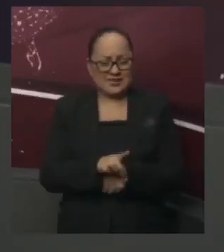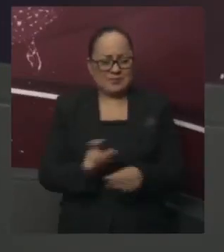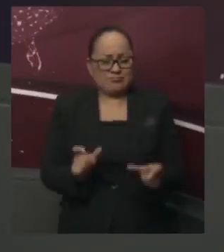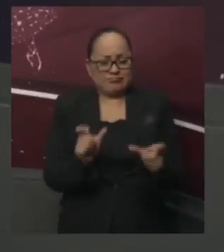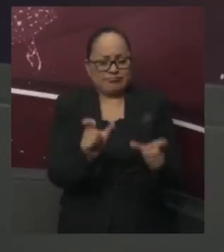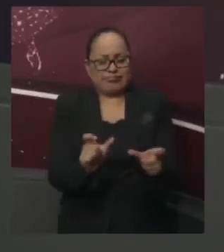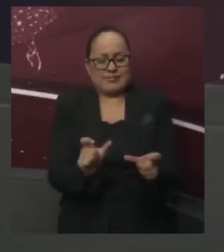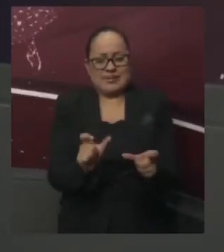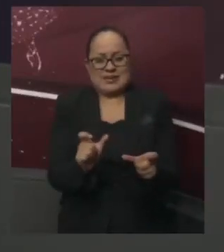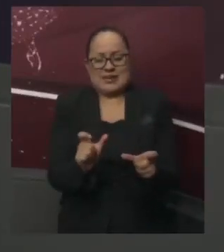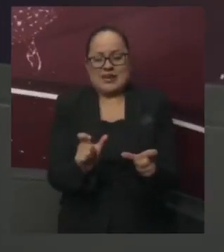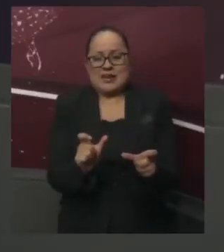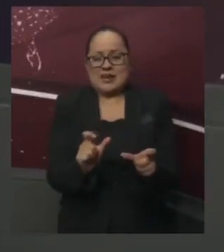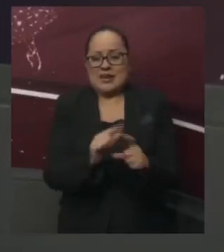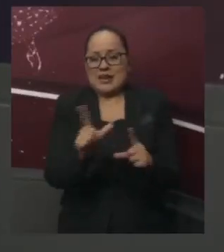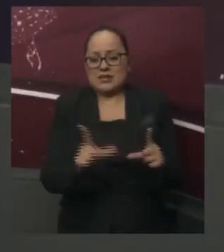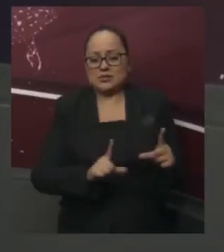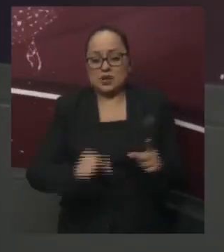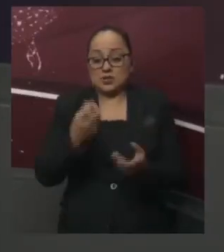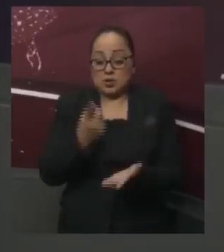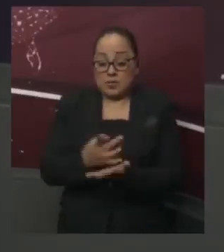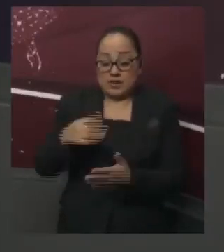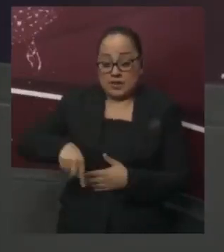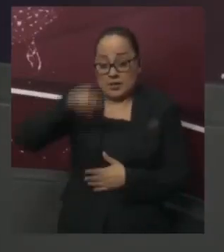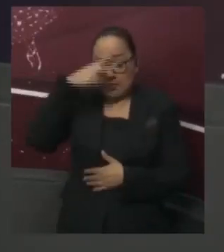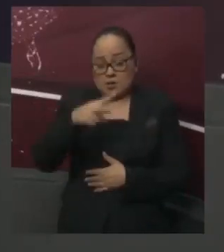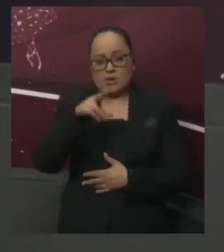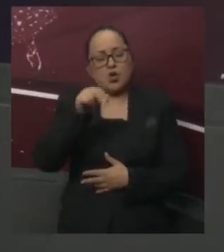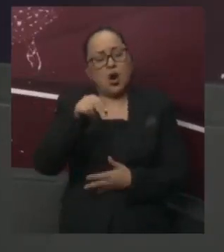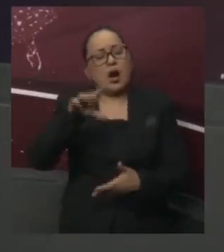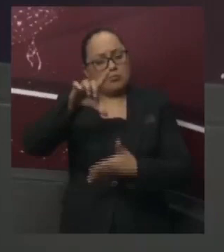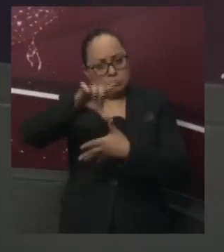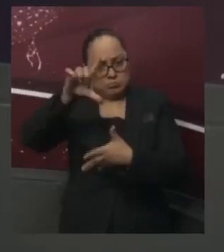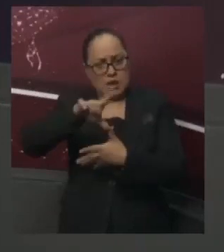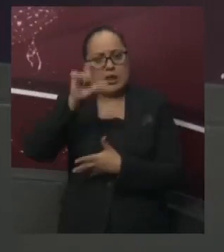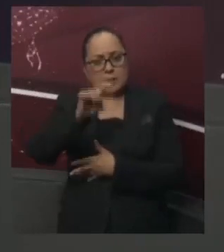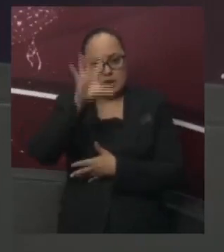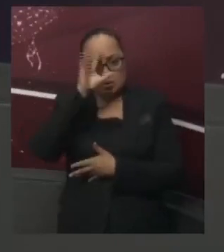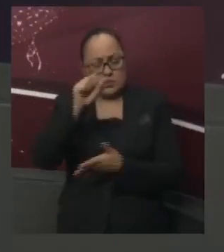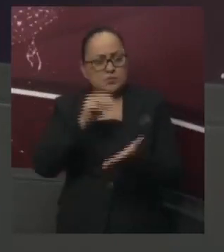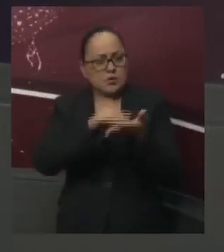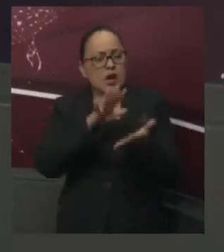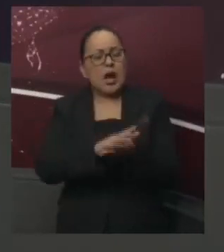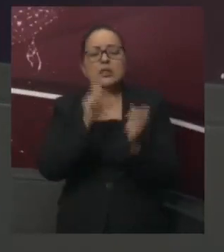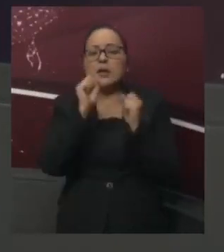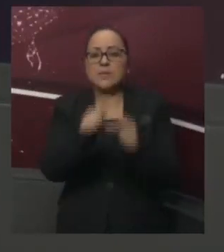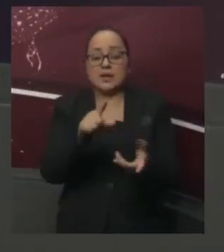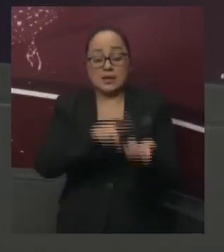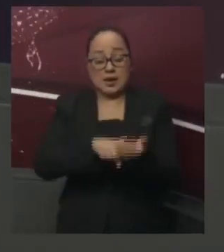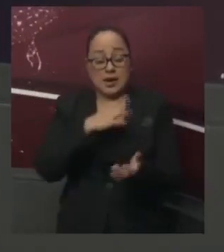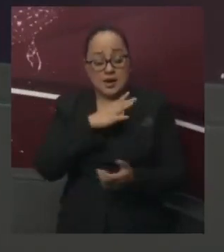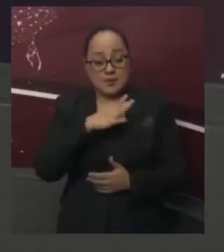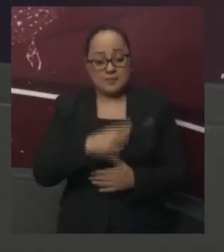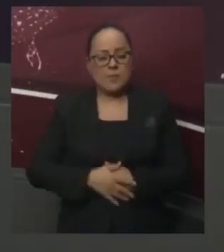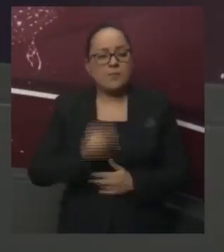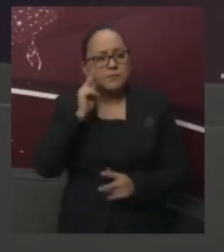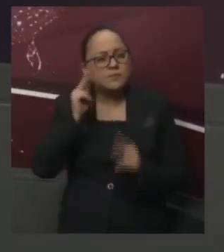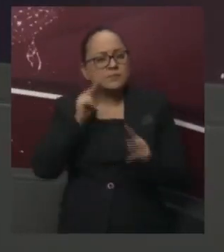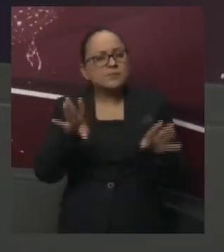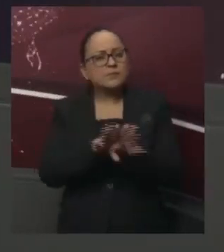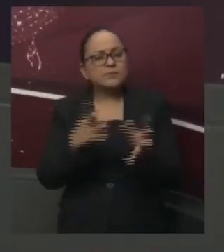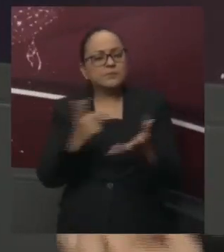bueno, Guardia Nacional no solamente existe en México, hay en otros países de Latinoamérica este concepto de Guardia Nacional. ¿De qué se trata? ¿Cómo viste el proceso